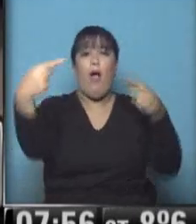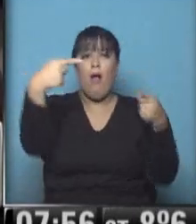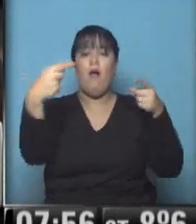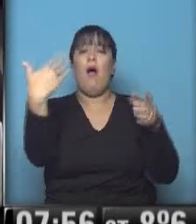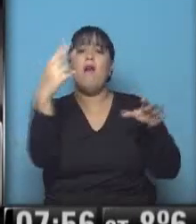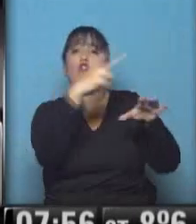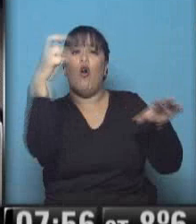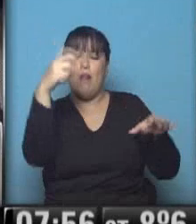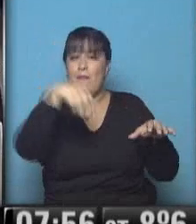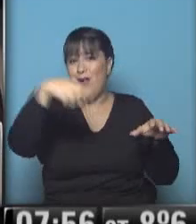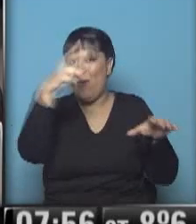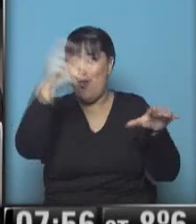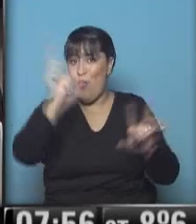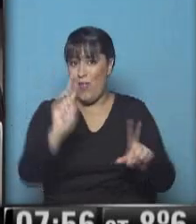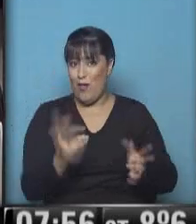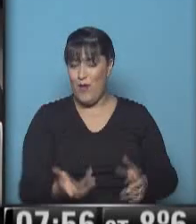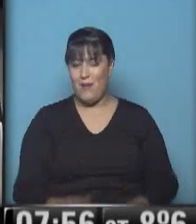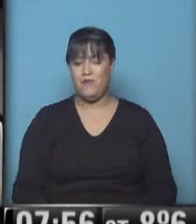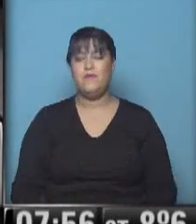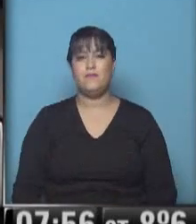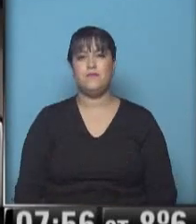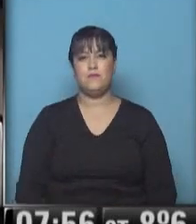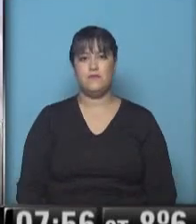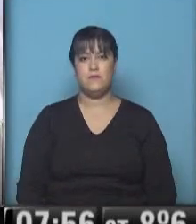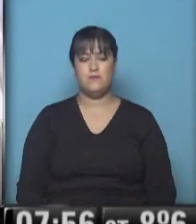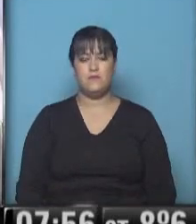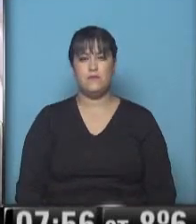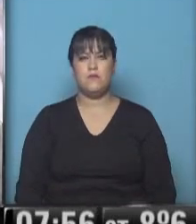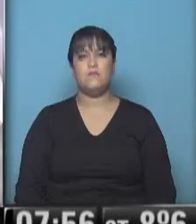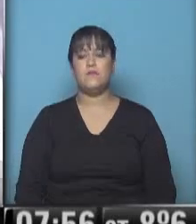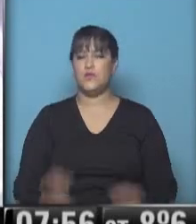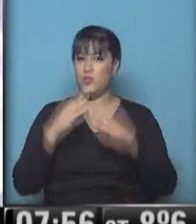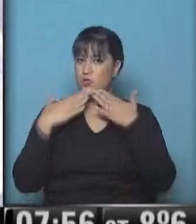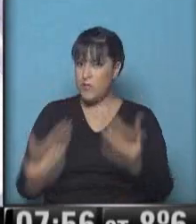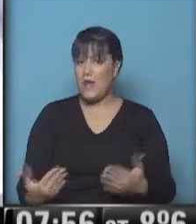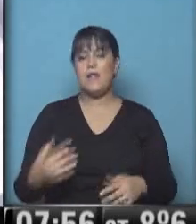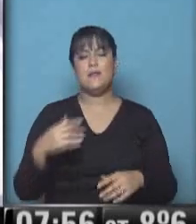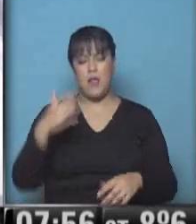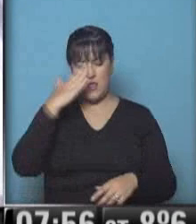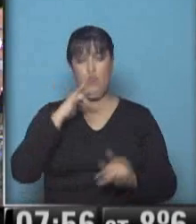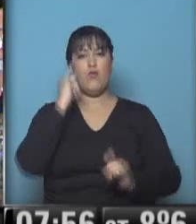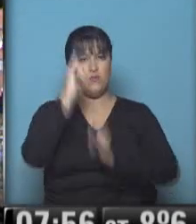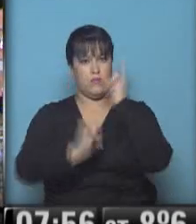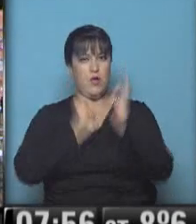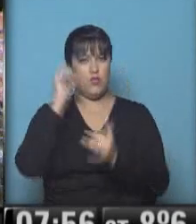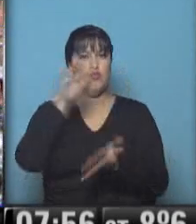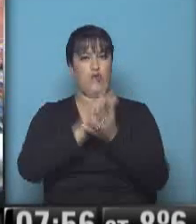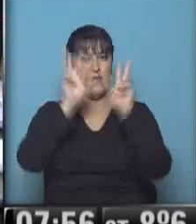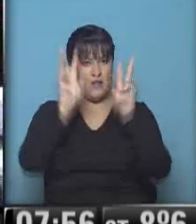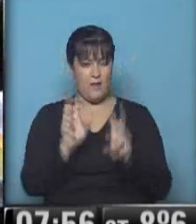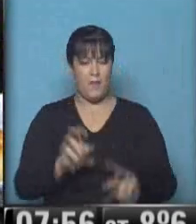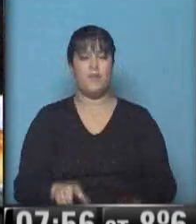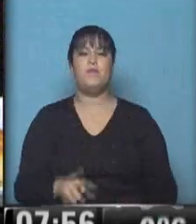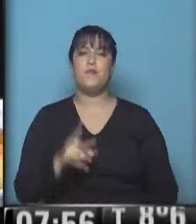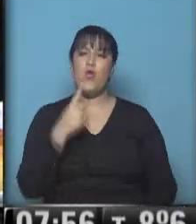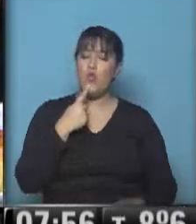que hasta ahora el juez gri la justicia de Estados Unidos no le permite bien muchas gracias gra vamos a seguir hablando y ocupándonos de este tema nos han quedado algunas